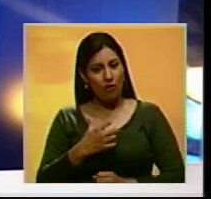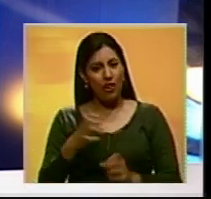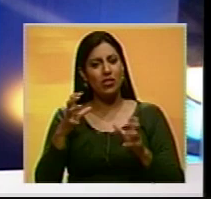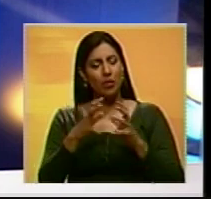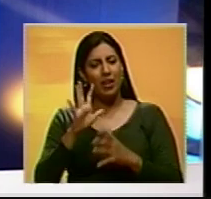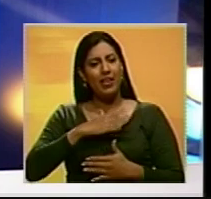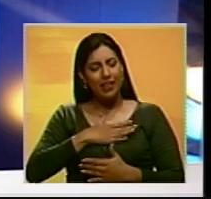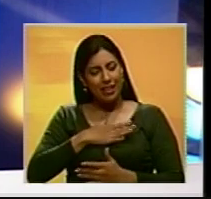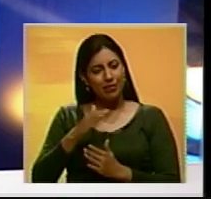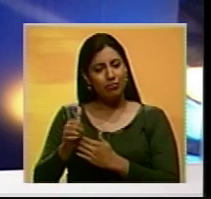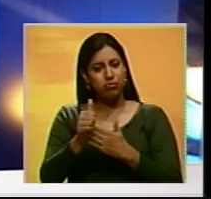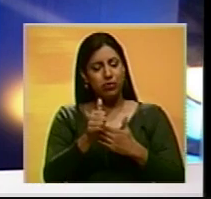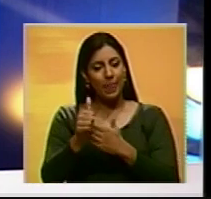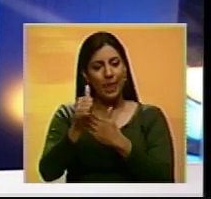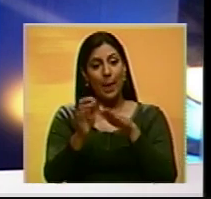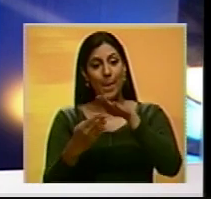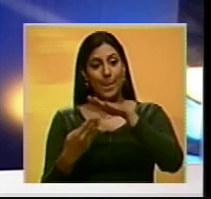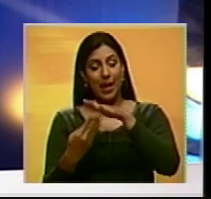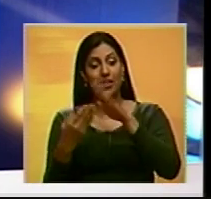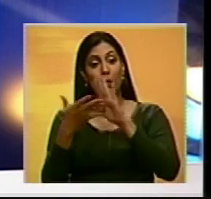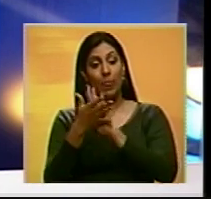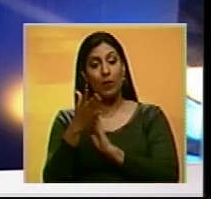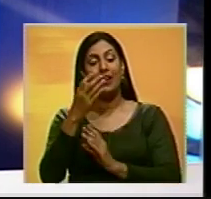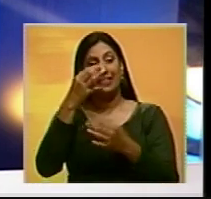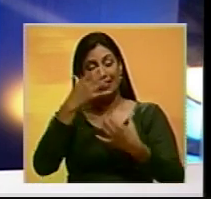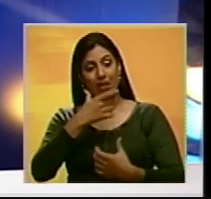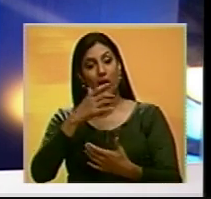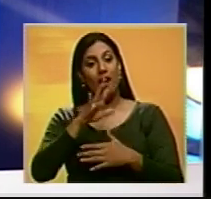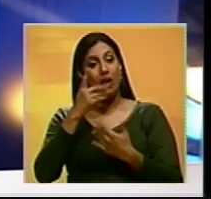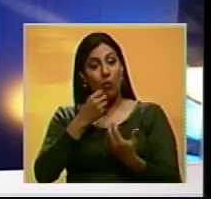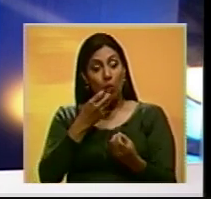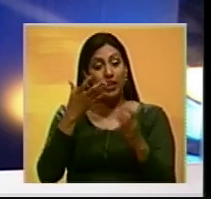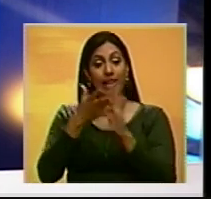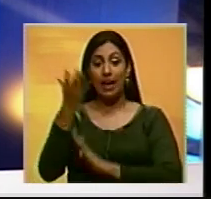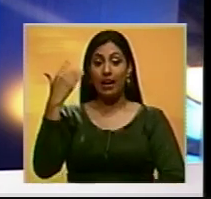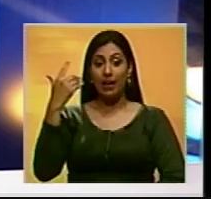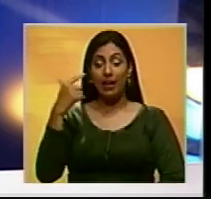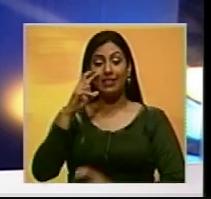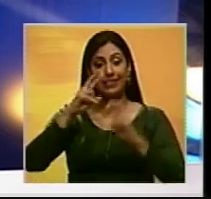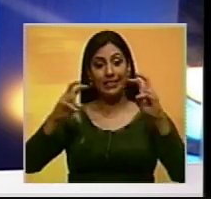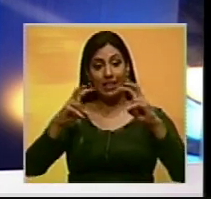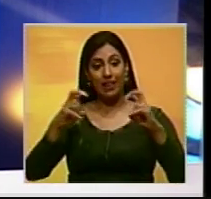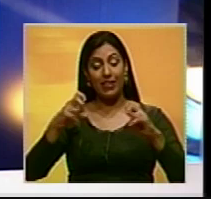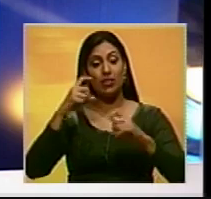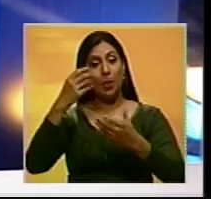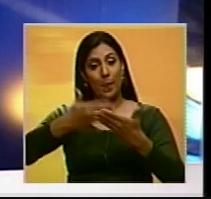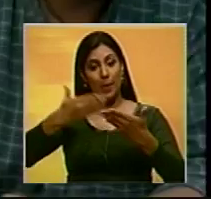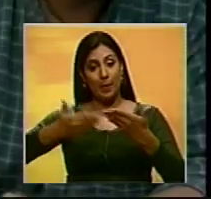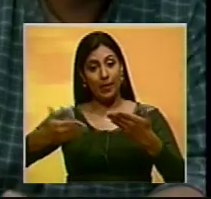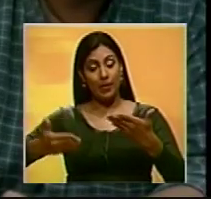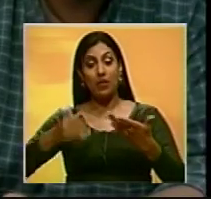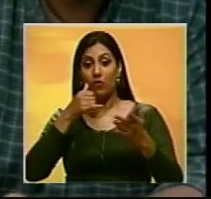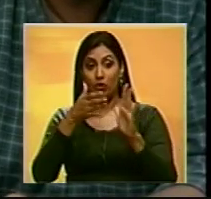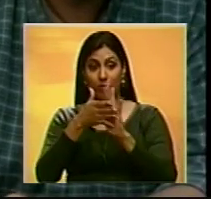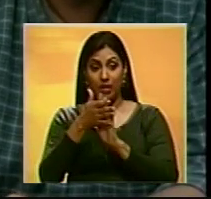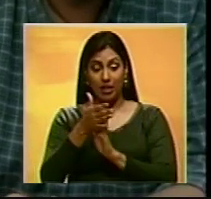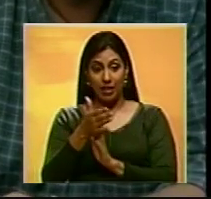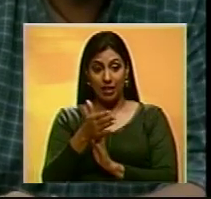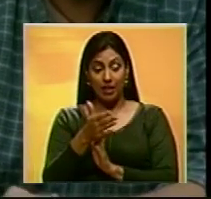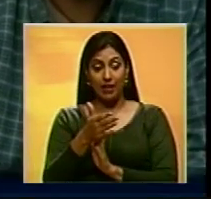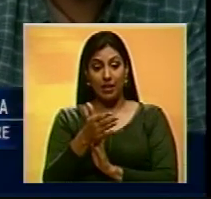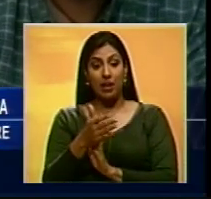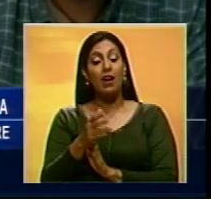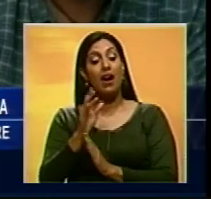sea sobreseída con base en los elementos de convicción arrojados durante la revisión del expediente. Diomedes